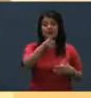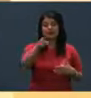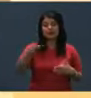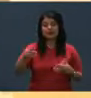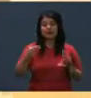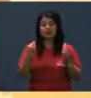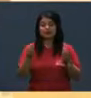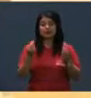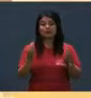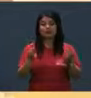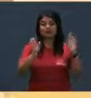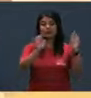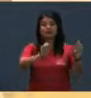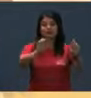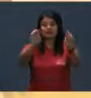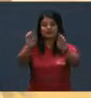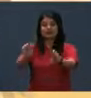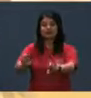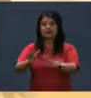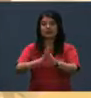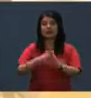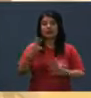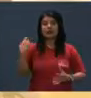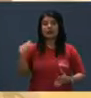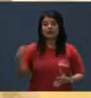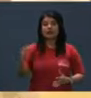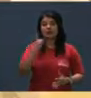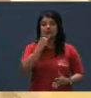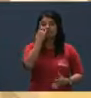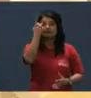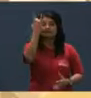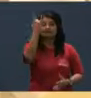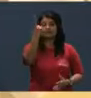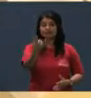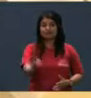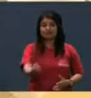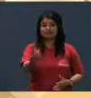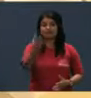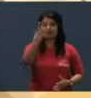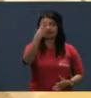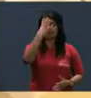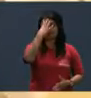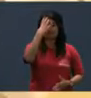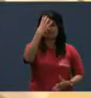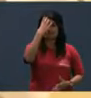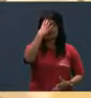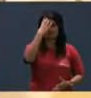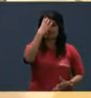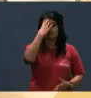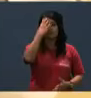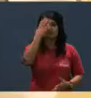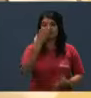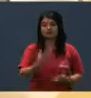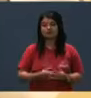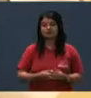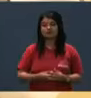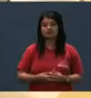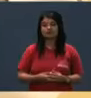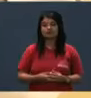y por muchos para el perdón de los